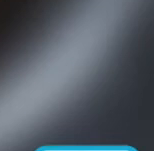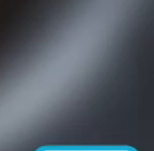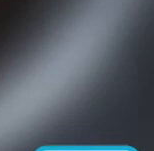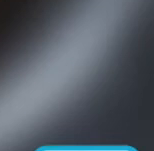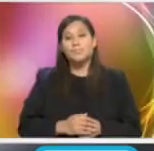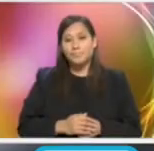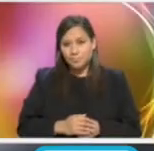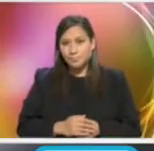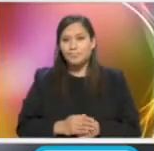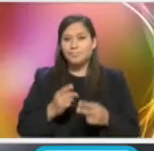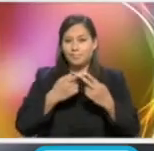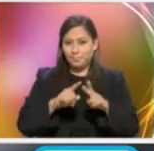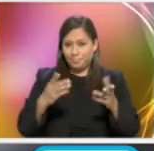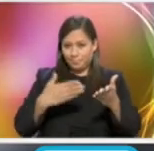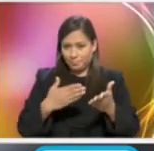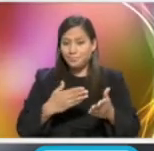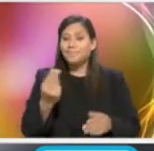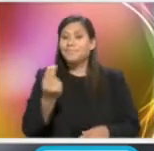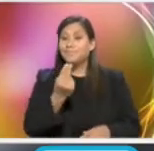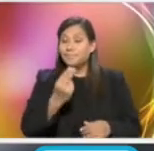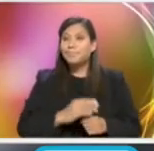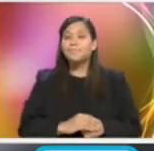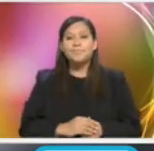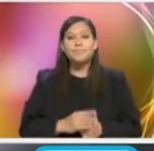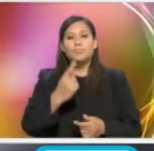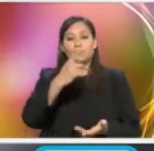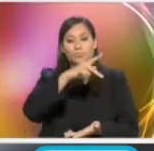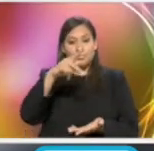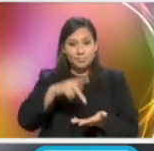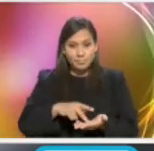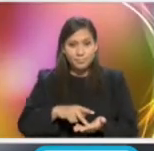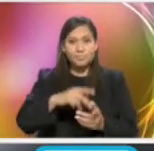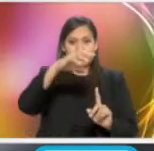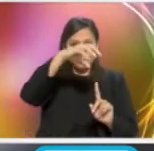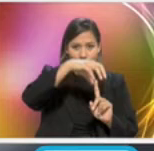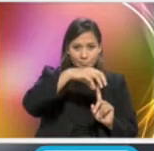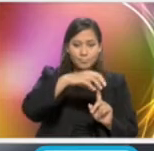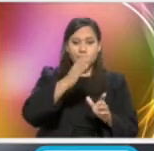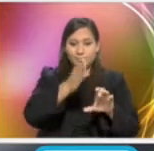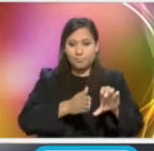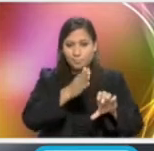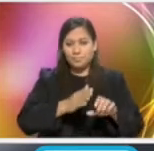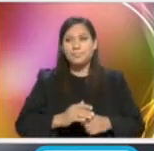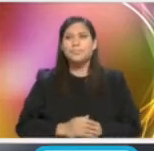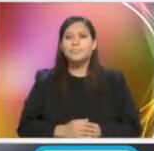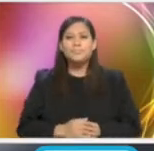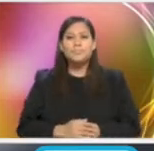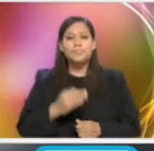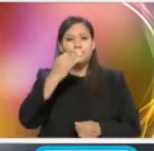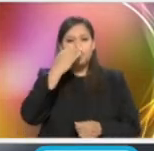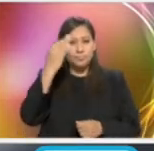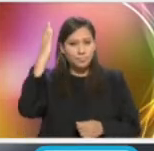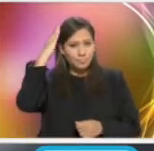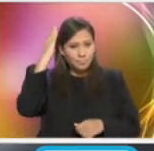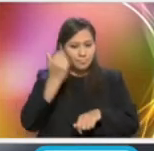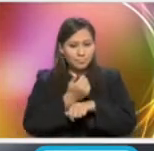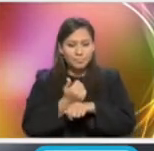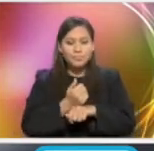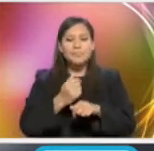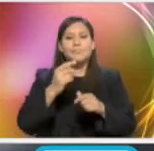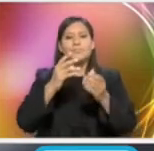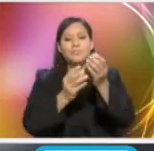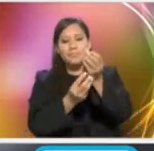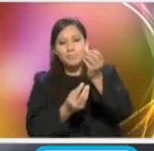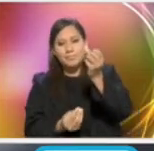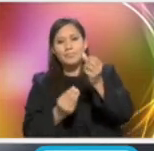Y bueno, manos a la obra. Vamos a necesitar 1 kilogramo de champiñones rebanados, Medio kilo de flor de calabaza sin tallo y